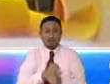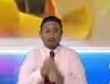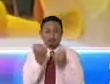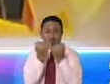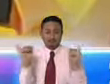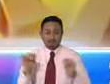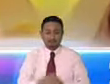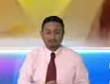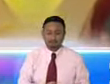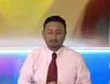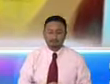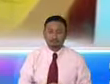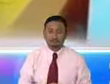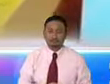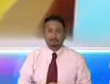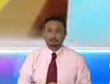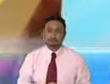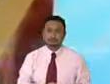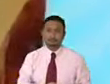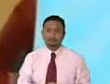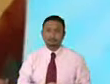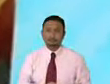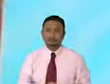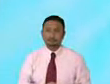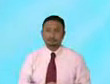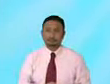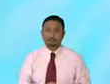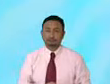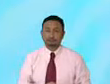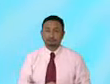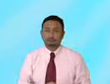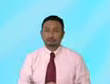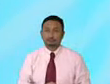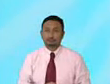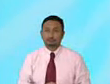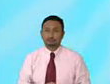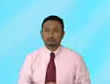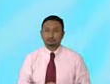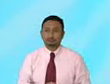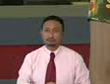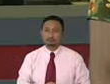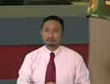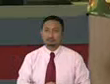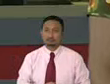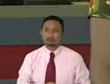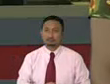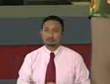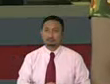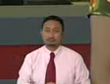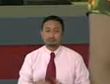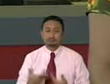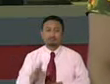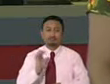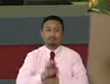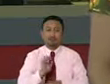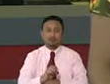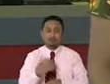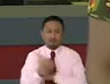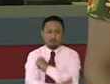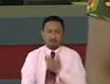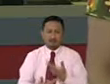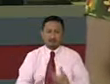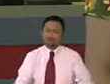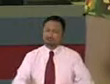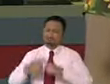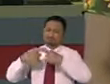de la Perla del Pacífico. Informó Enrique Muñoz. Y el Ecuador es un país muy diverso,